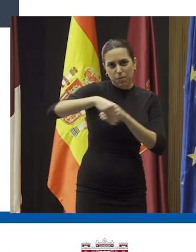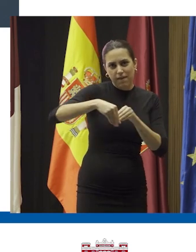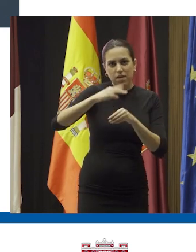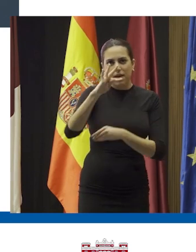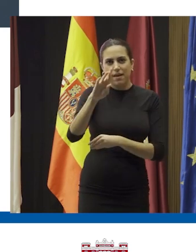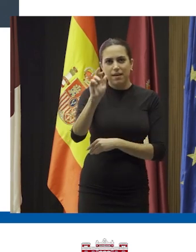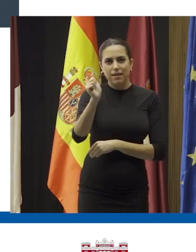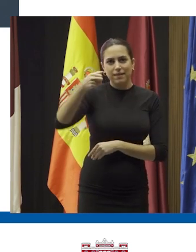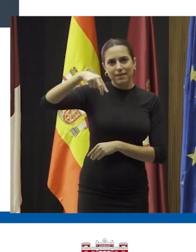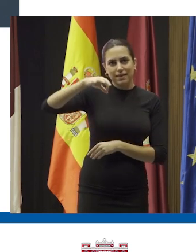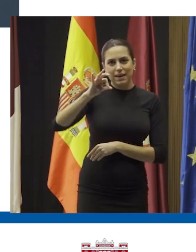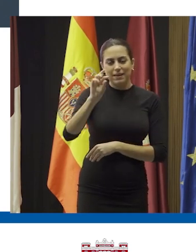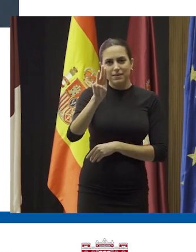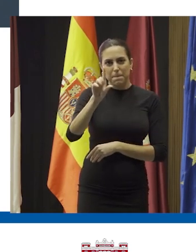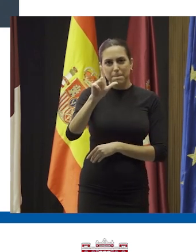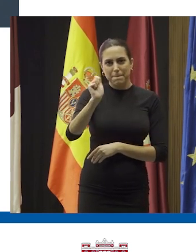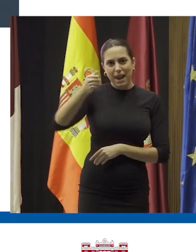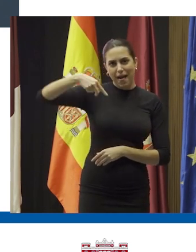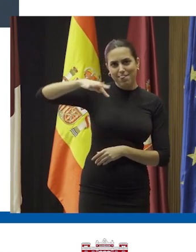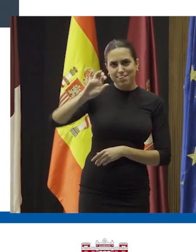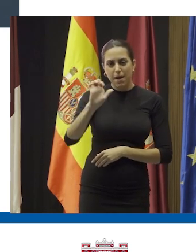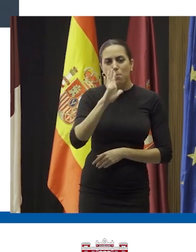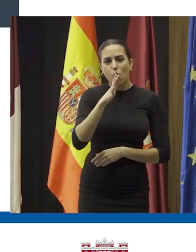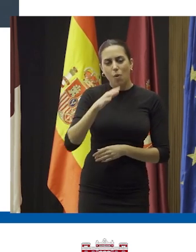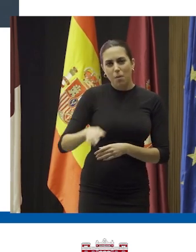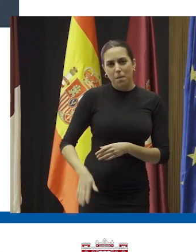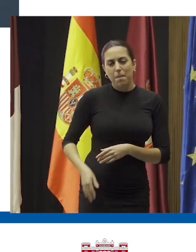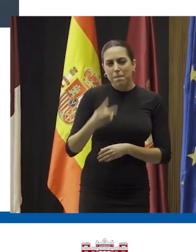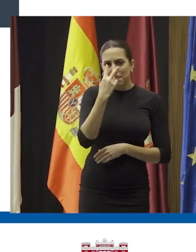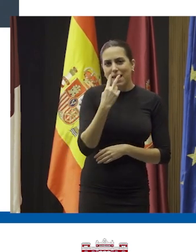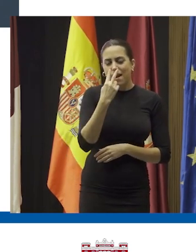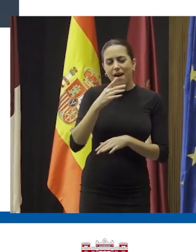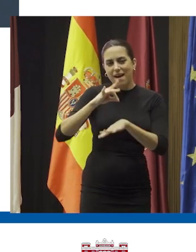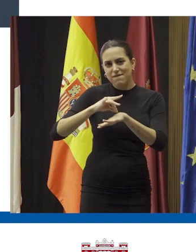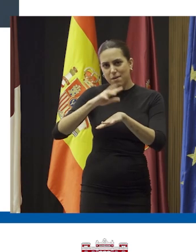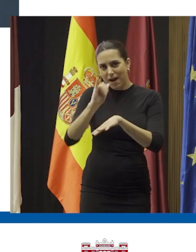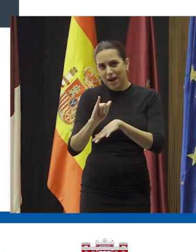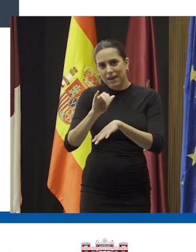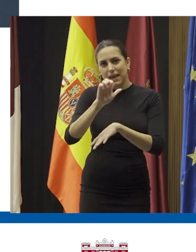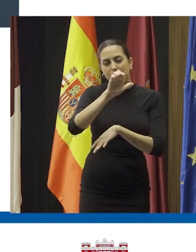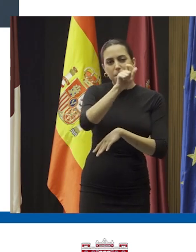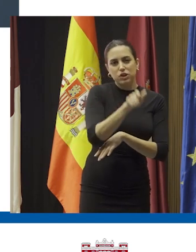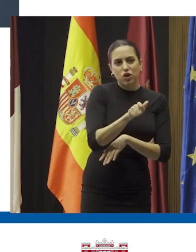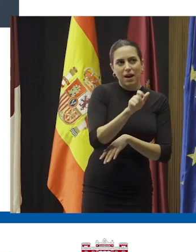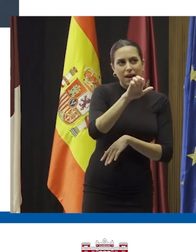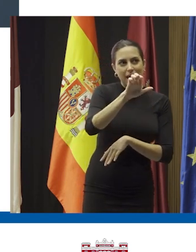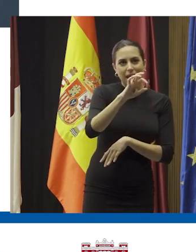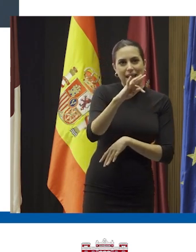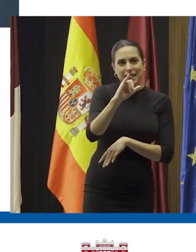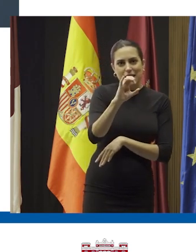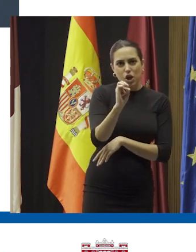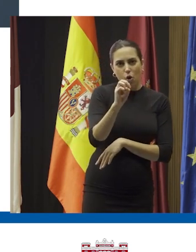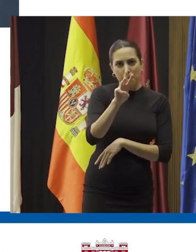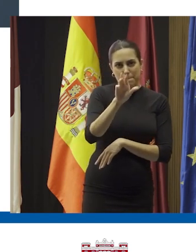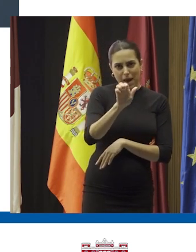inferior, amputando una pierna enferma, gangrenada, a un diácono de un etíope muerto. Vean que no hay